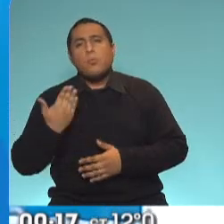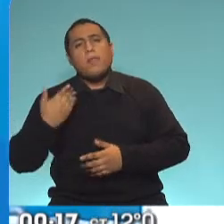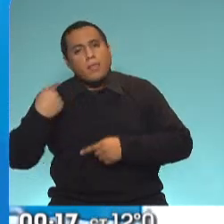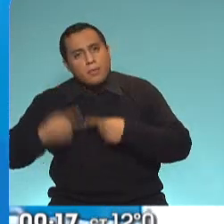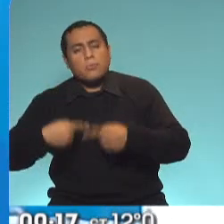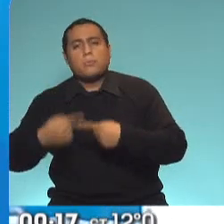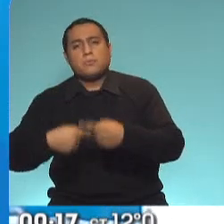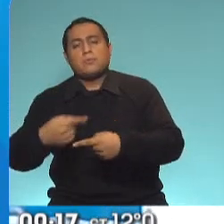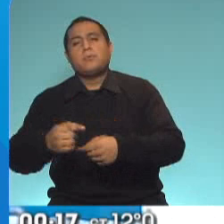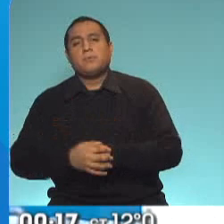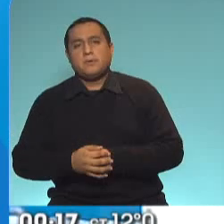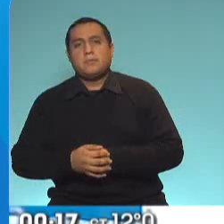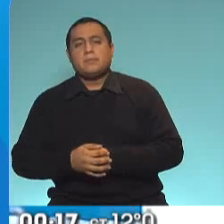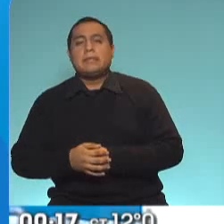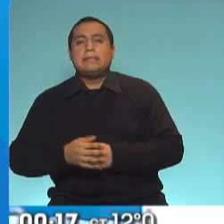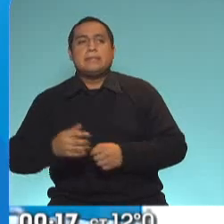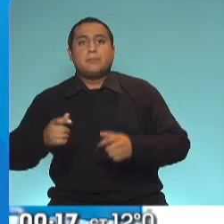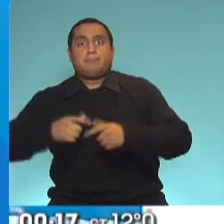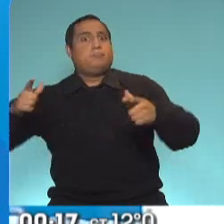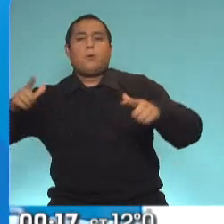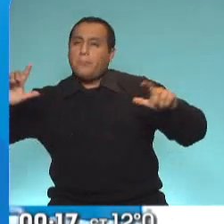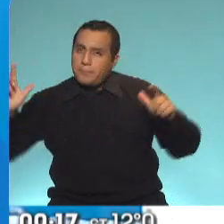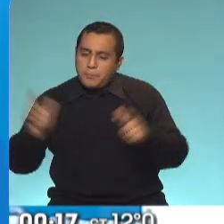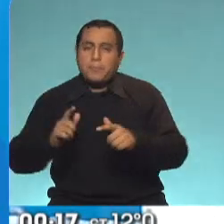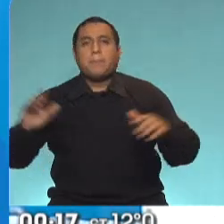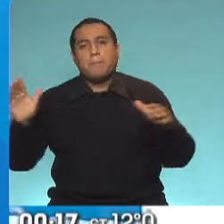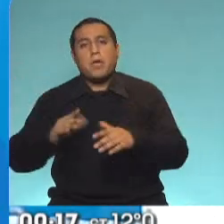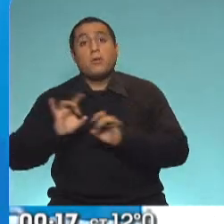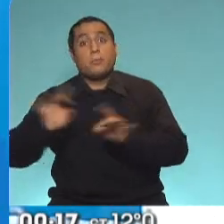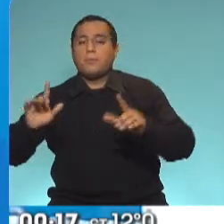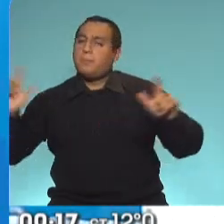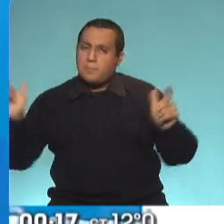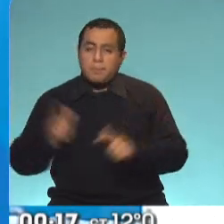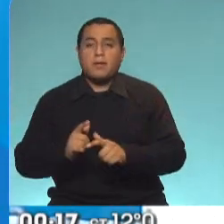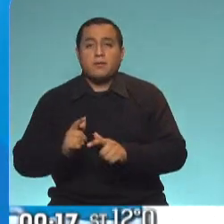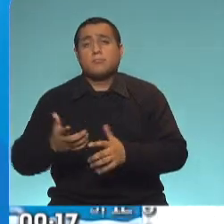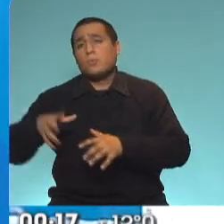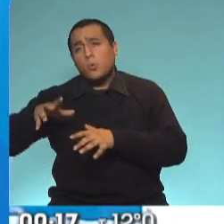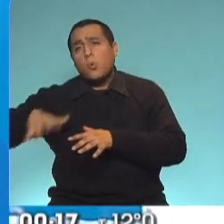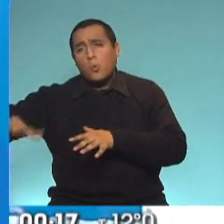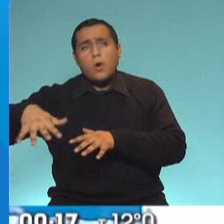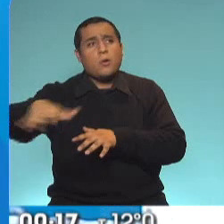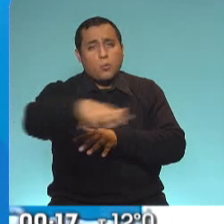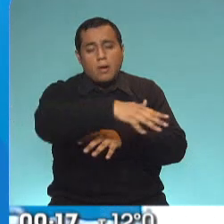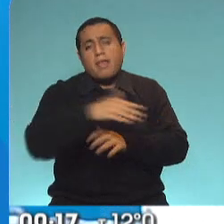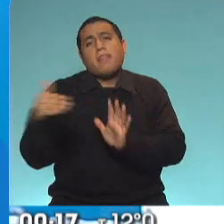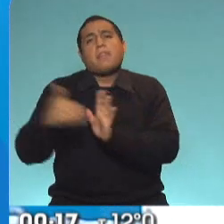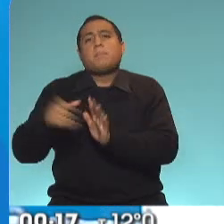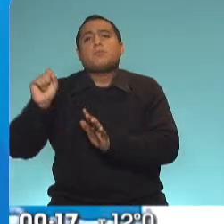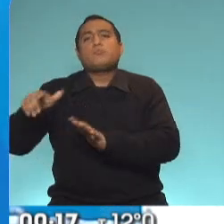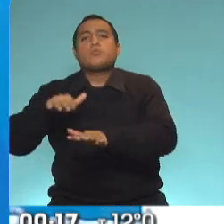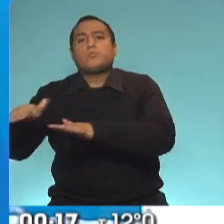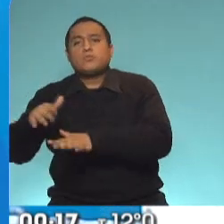continuar esta minimización de la transmisión del virus. Así que en cada jurisdicción, en función de su situación